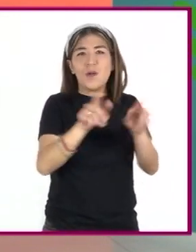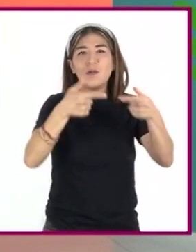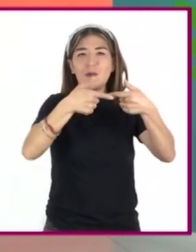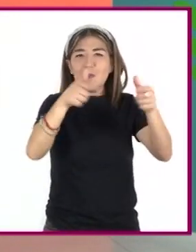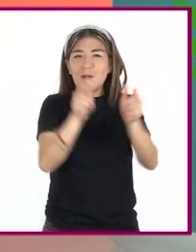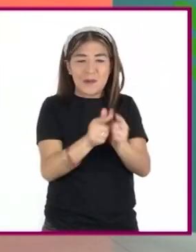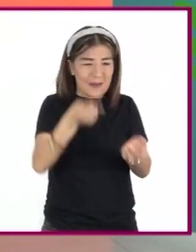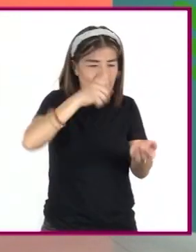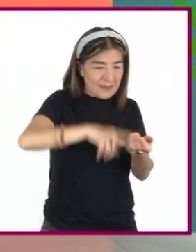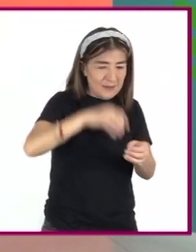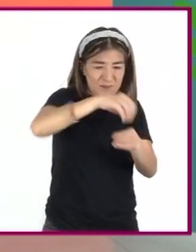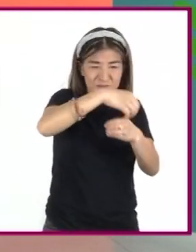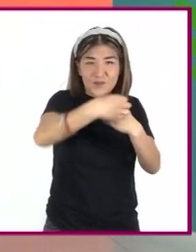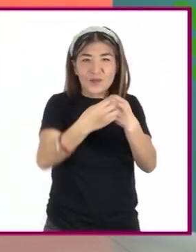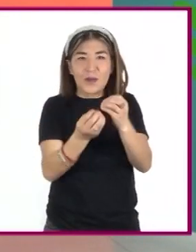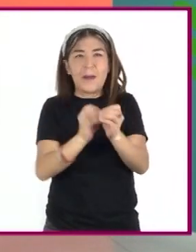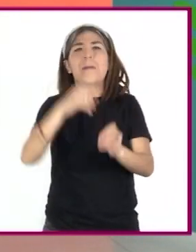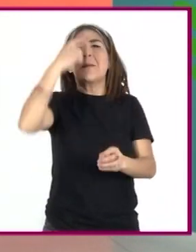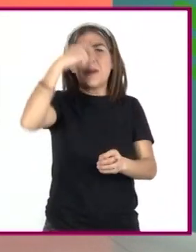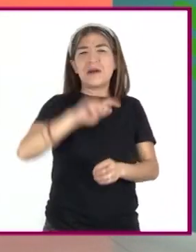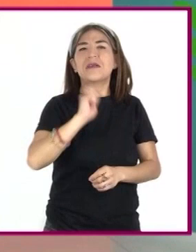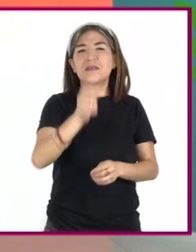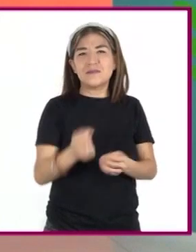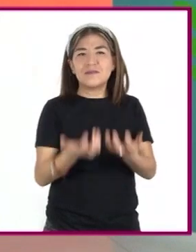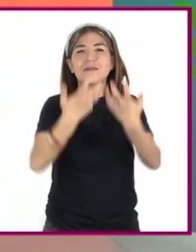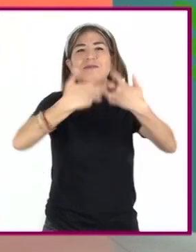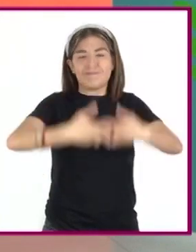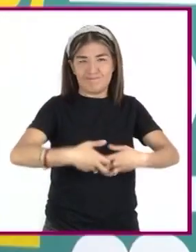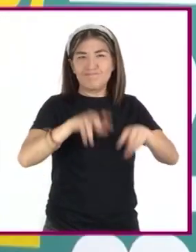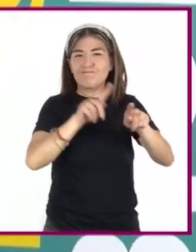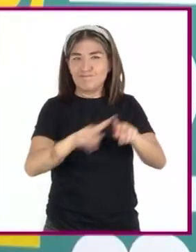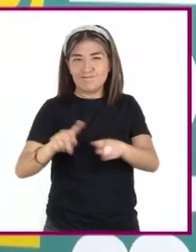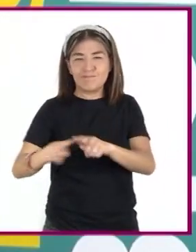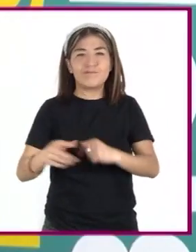conjunto funcionan para llevar a cabo varios procesos.